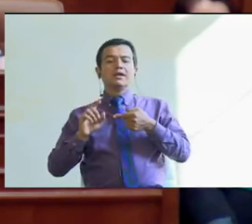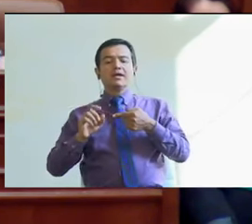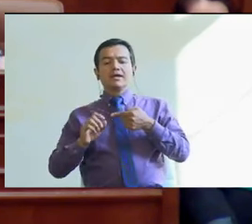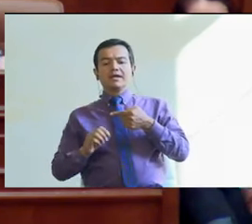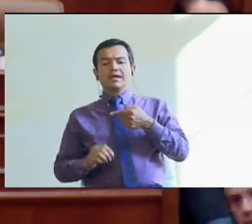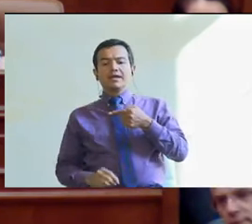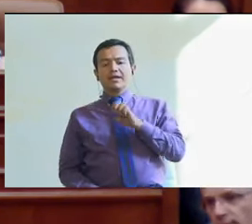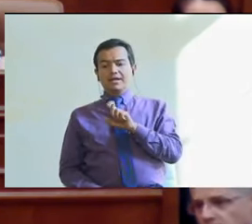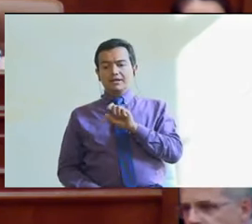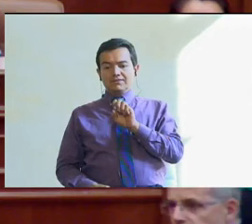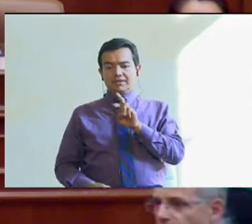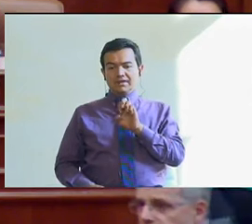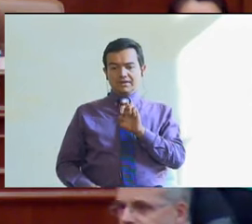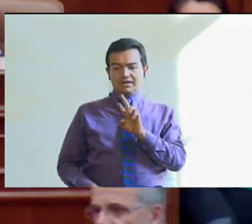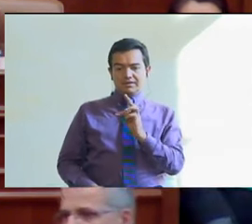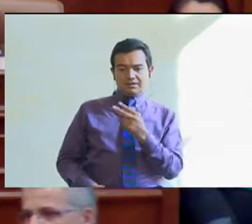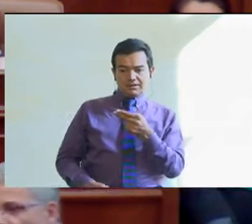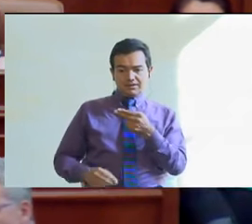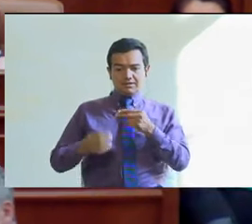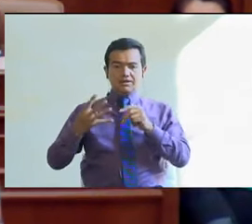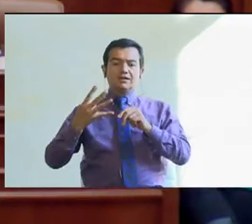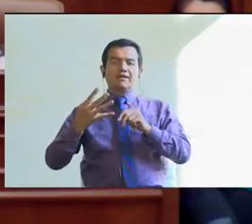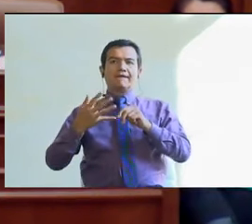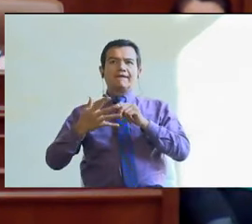PR Liliana